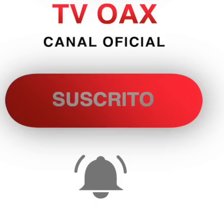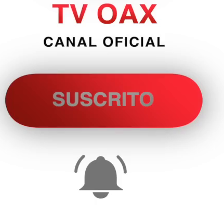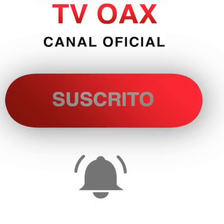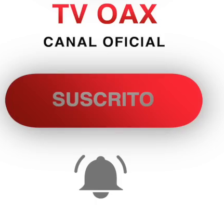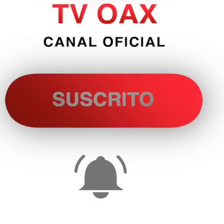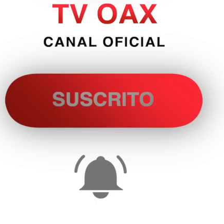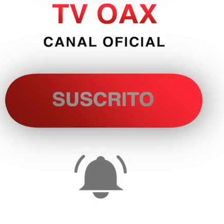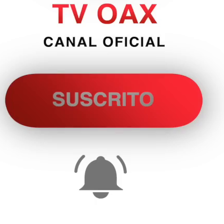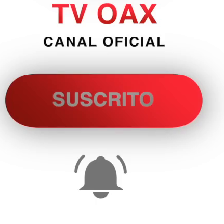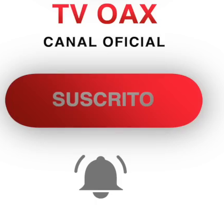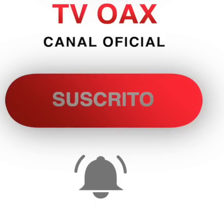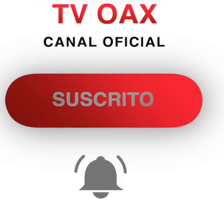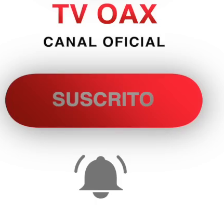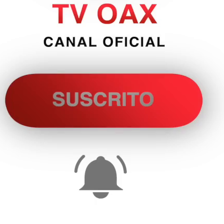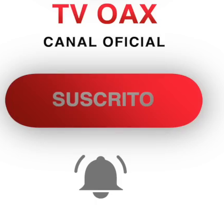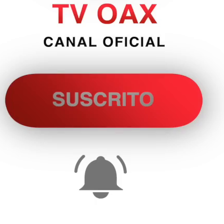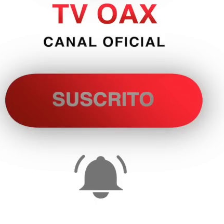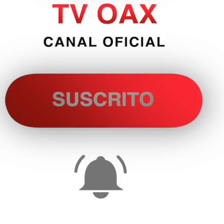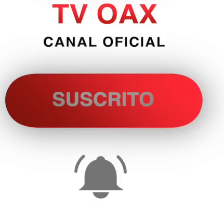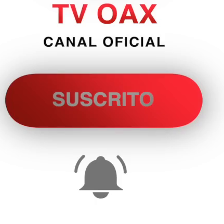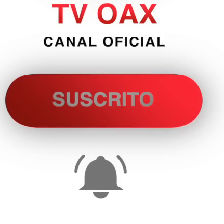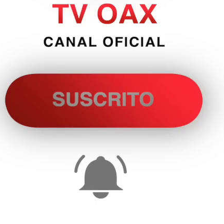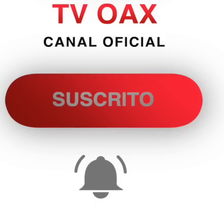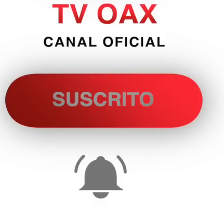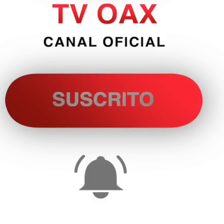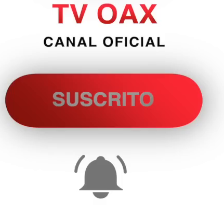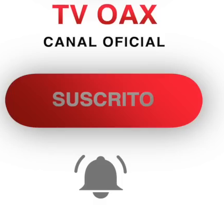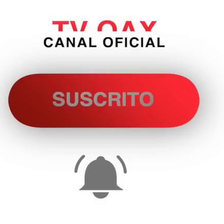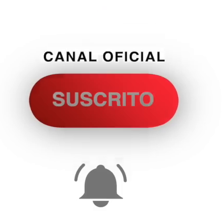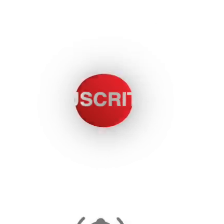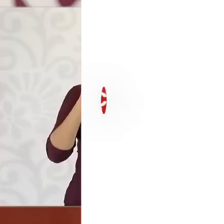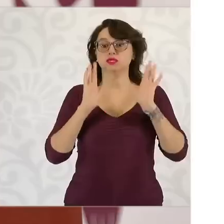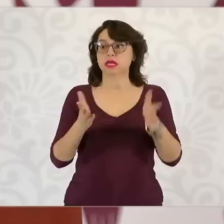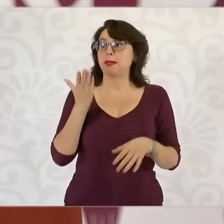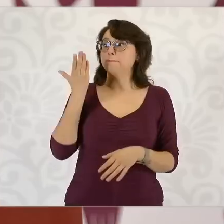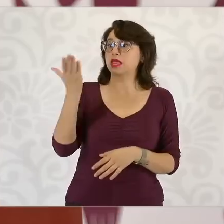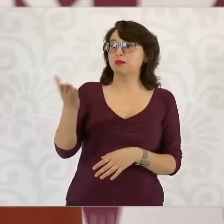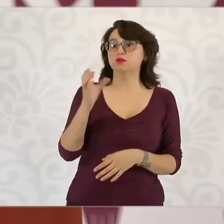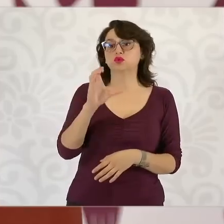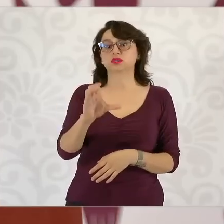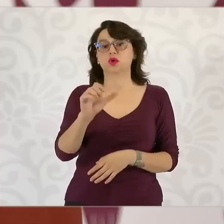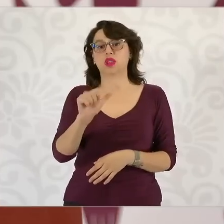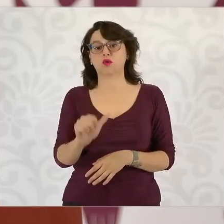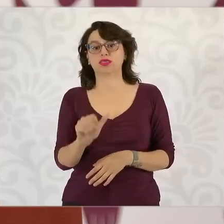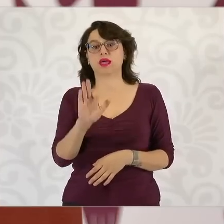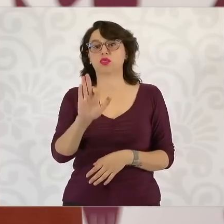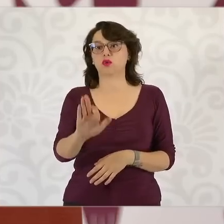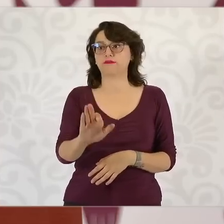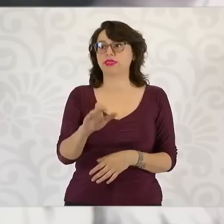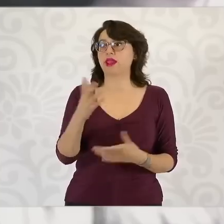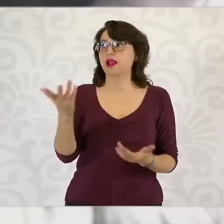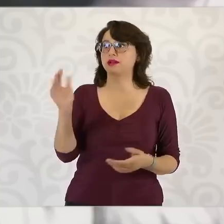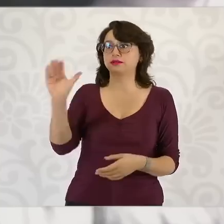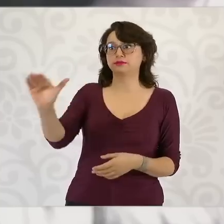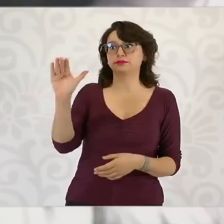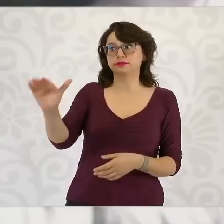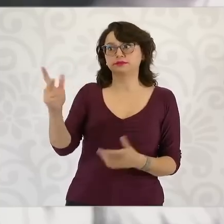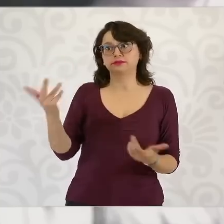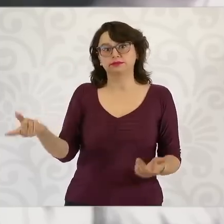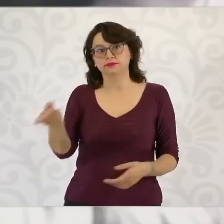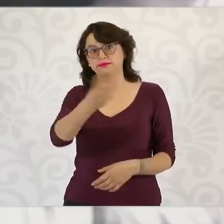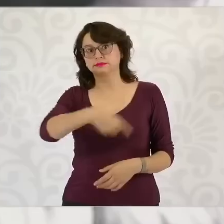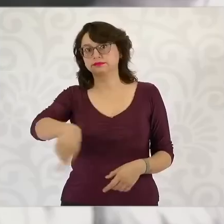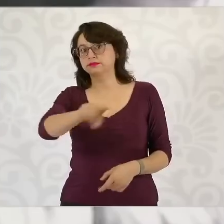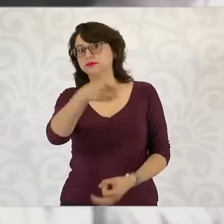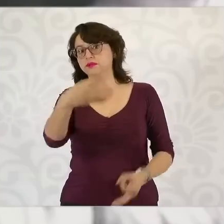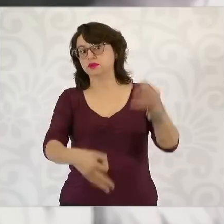públicamente de los casos en que hemos solicitado al Consejo de la Judicatura Federal la autorización para